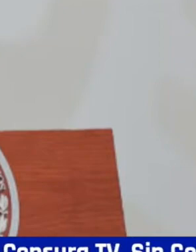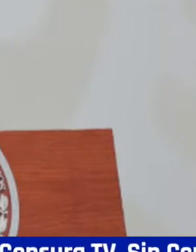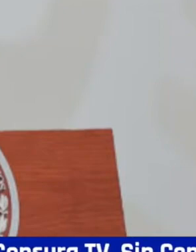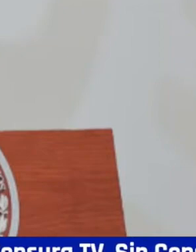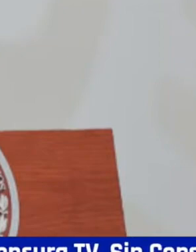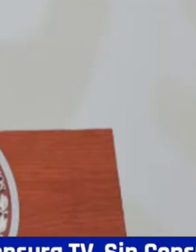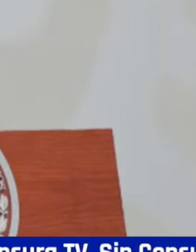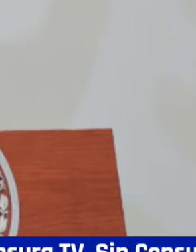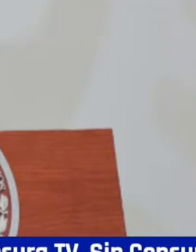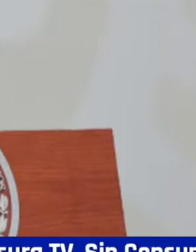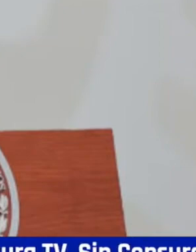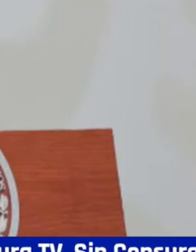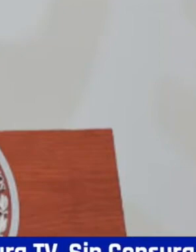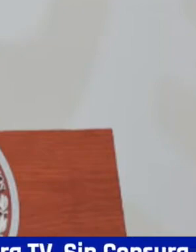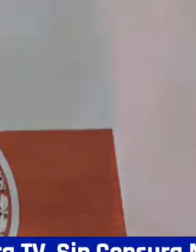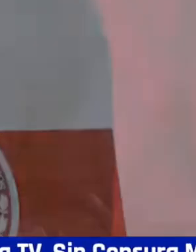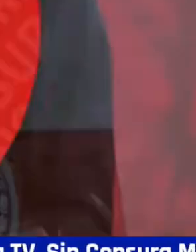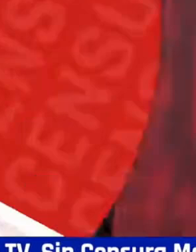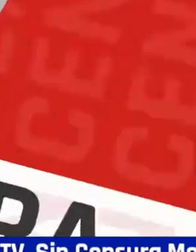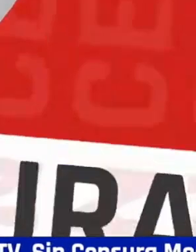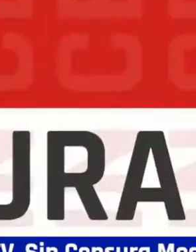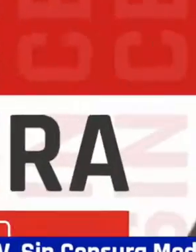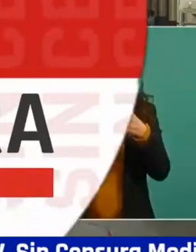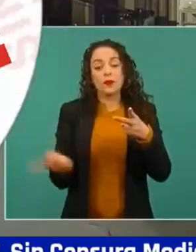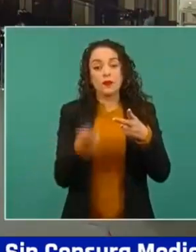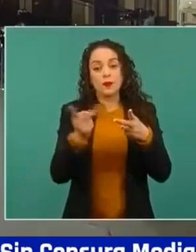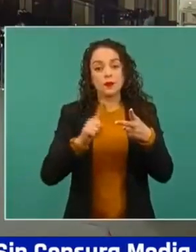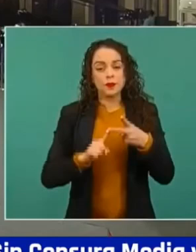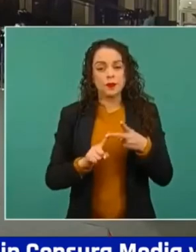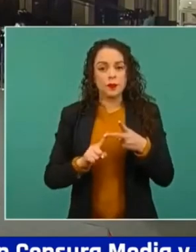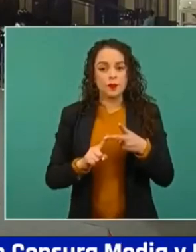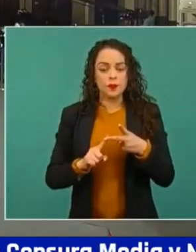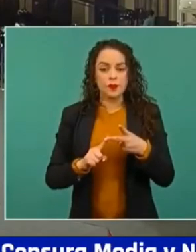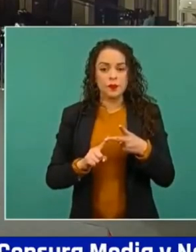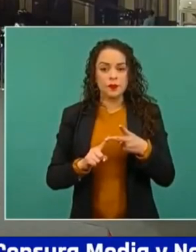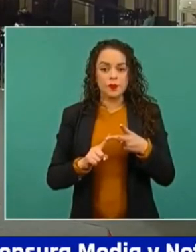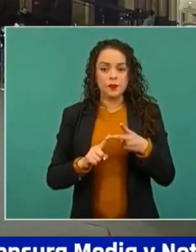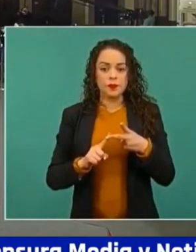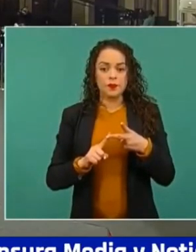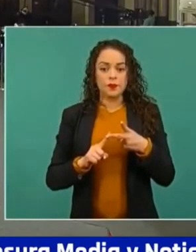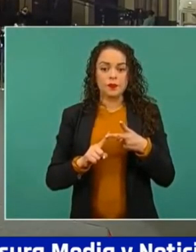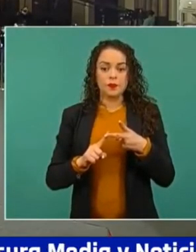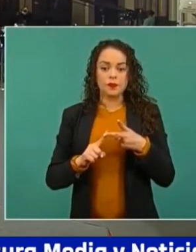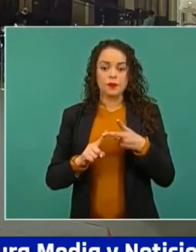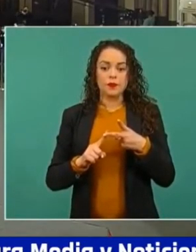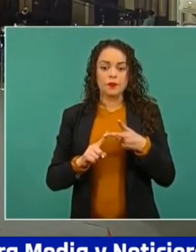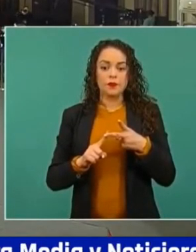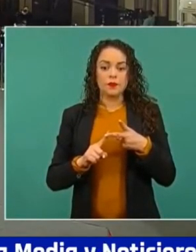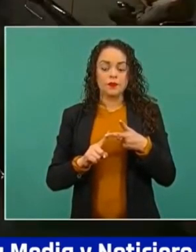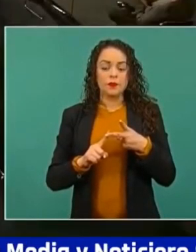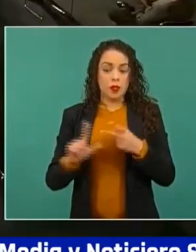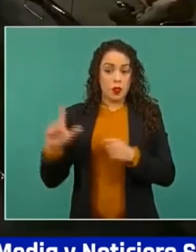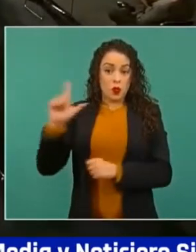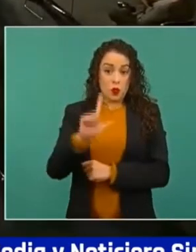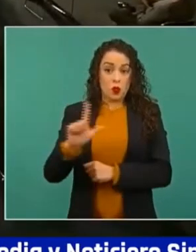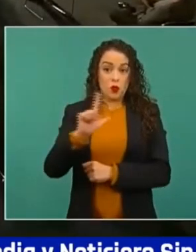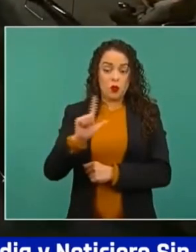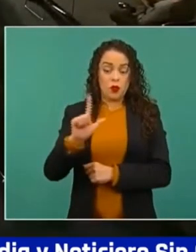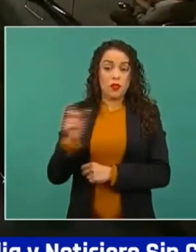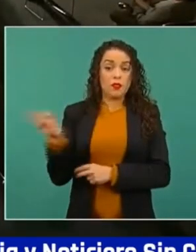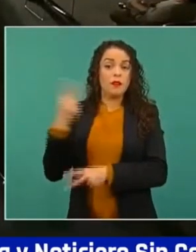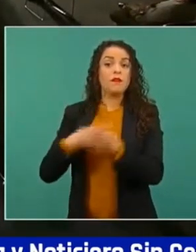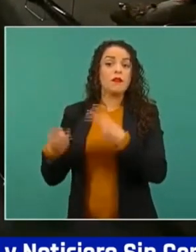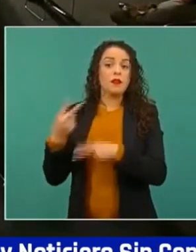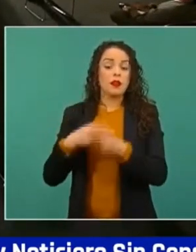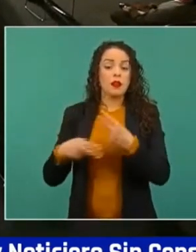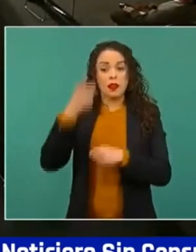presidente Andrés Manuel López Obrador. Es pues saber si va a estar presente el próximo lunes también el director